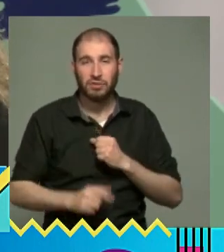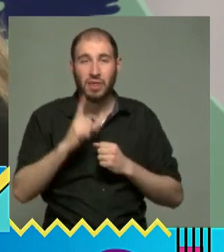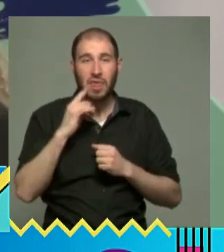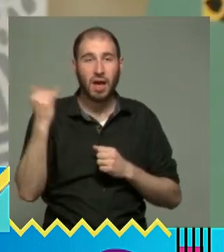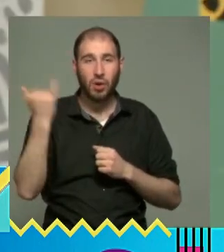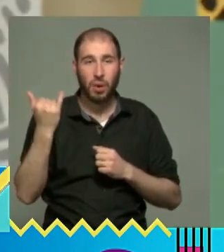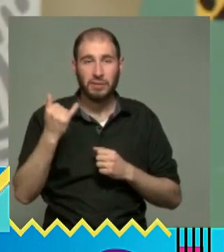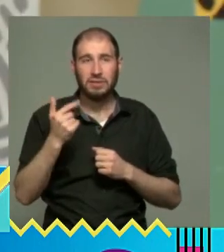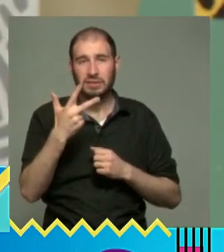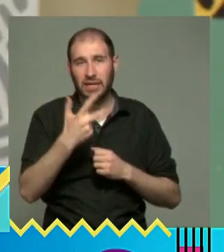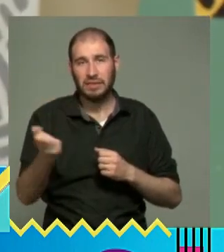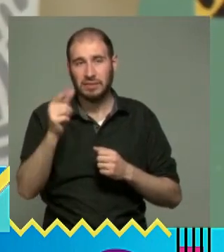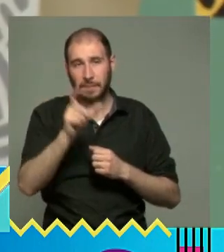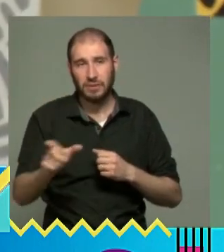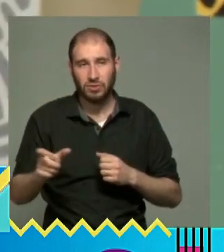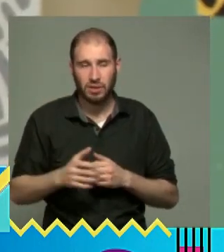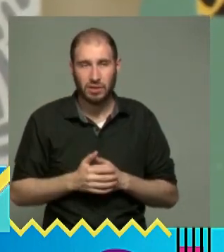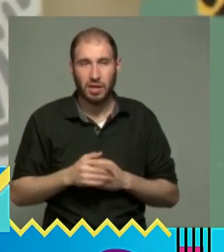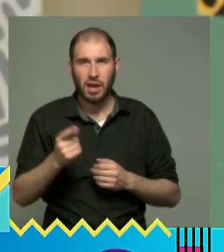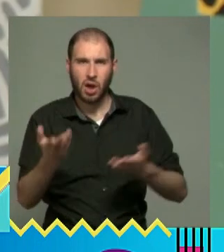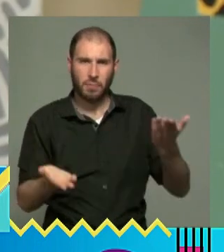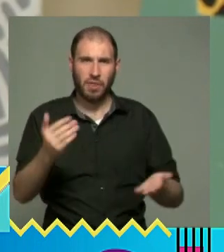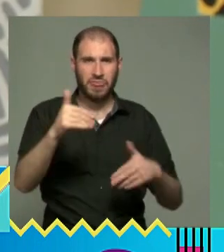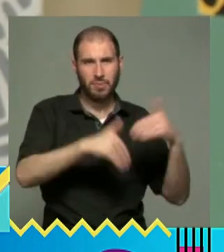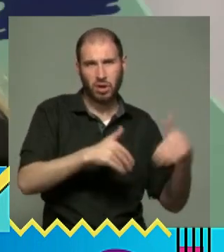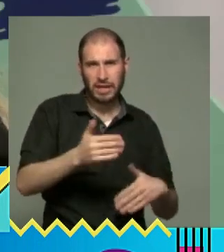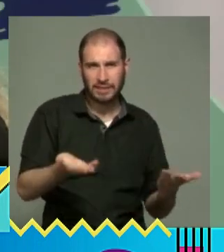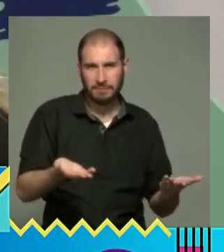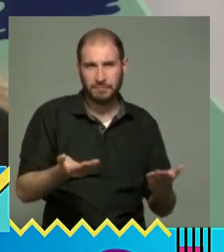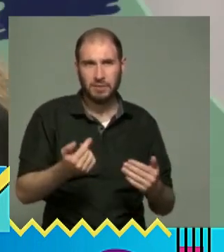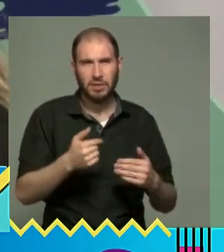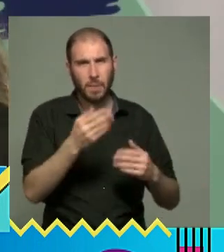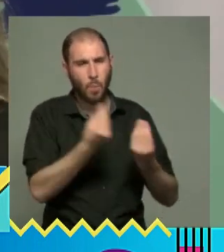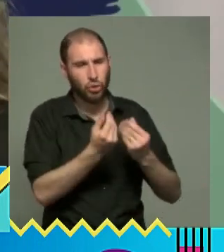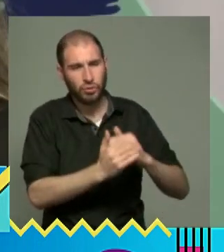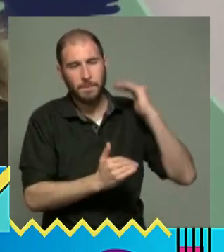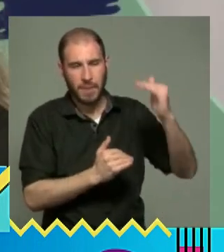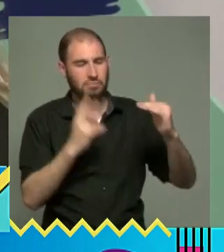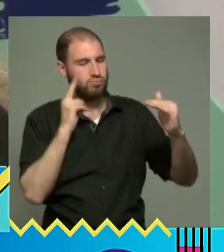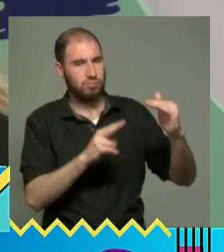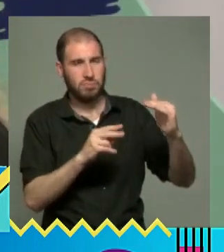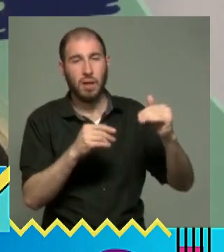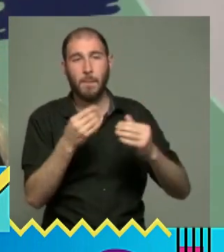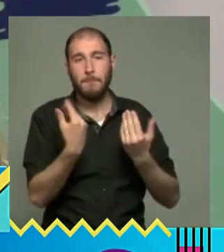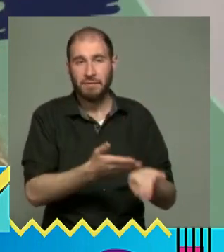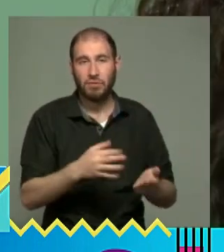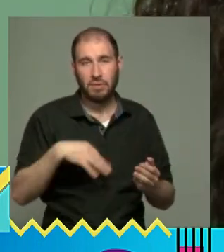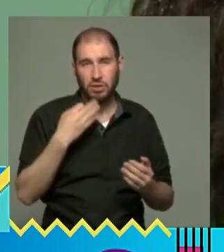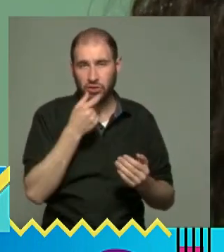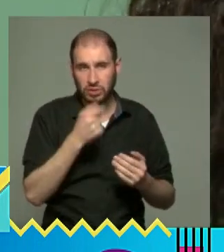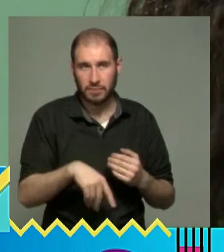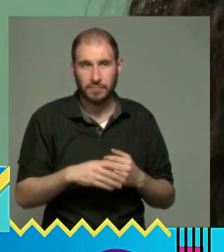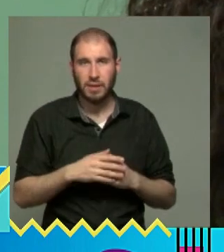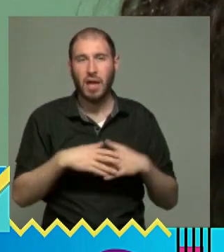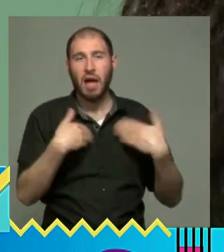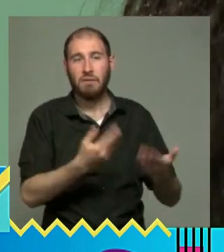jueves juntó 300 personas. Entonces, si lo ves desde el punto de vista democrático, dices, tengo que escuchar a la mayoría. Hay una mayoría provida en Mendoza. Hay